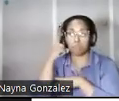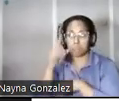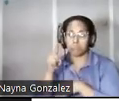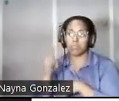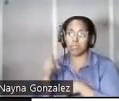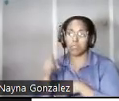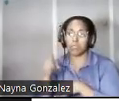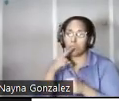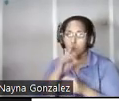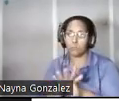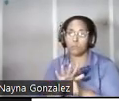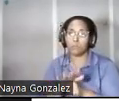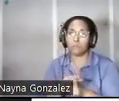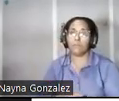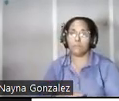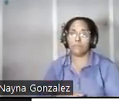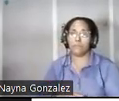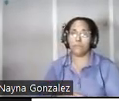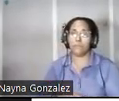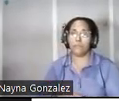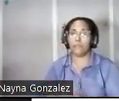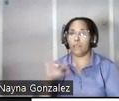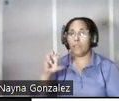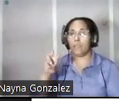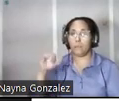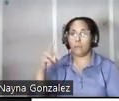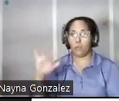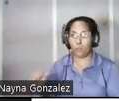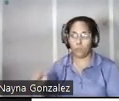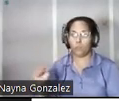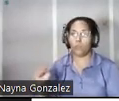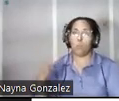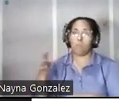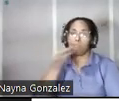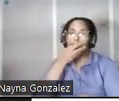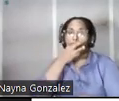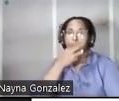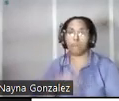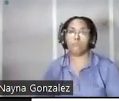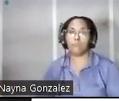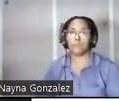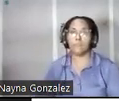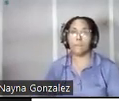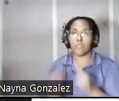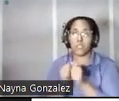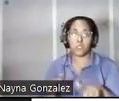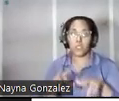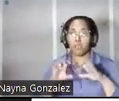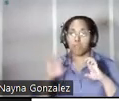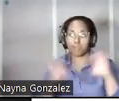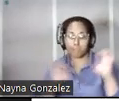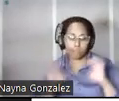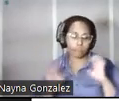sus actos. Súbito es equivalente a improviso, repentino, hacer algo de pronto, sin estudio